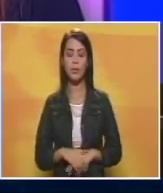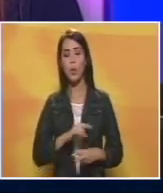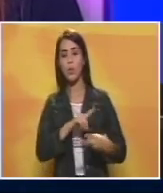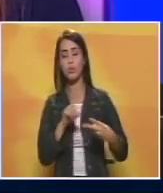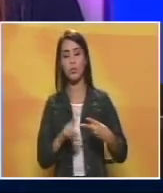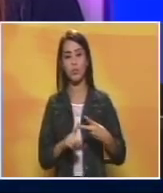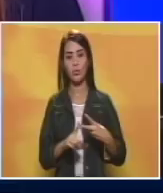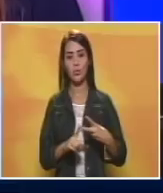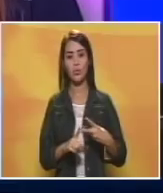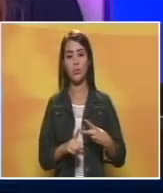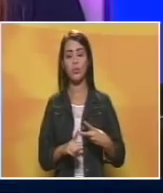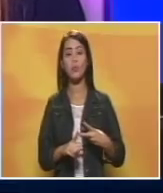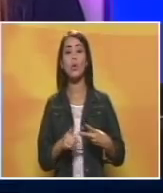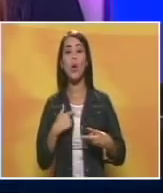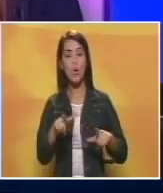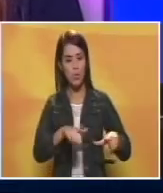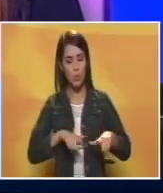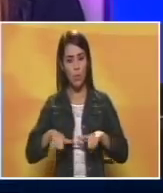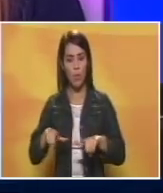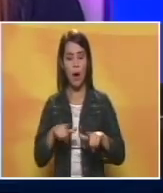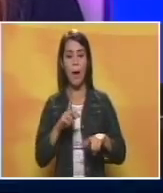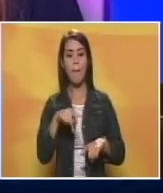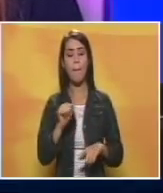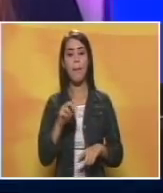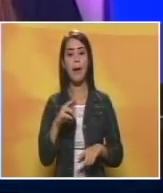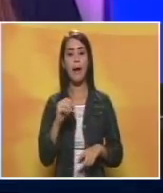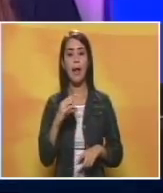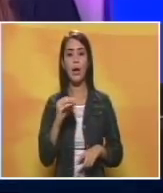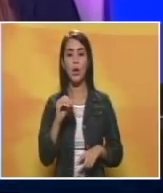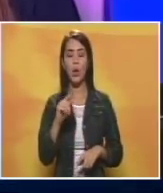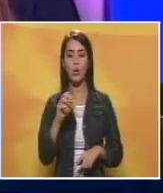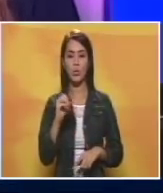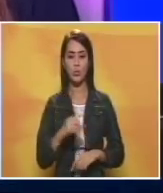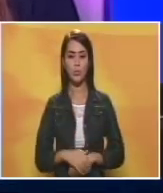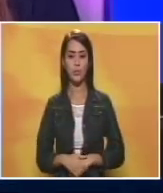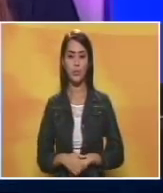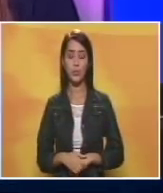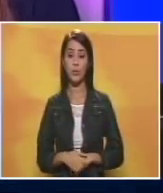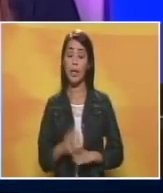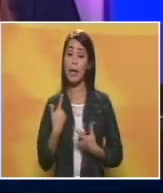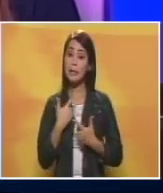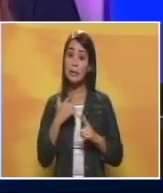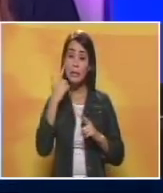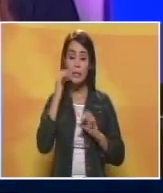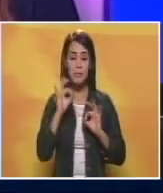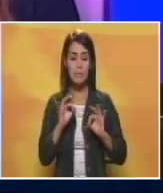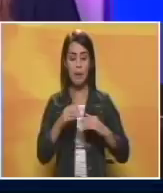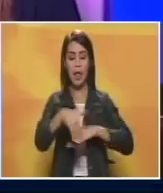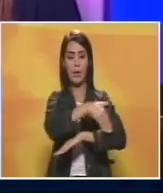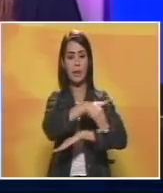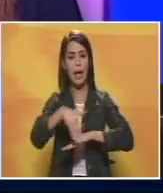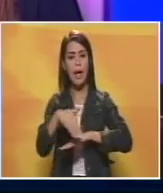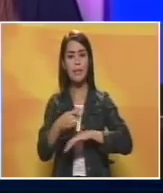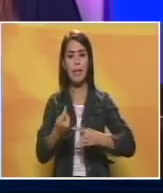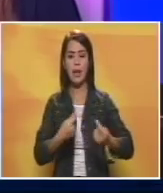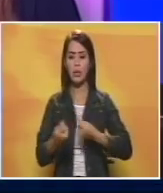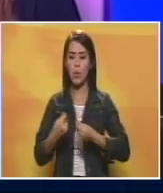de la Cumaca en Paracoto, que es una zona industrial que había estado muy deprimida. Estamos tratando de liberar las calles de todo lo que es la economía